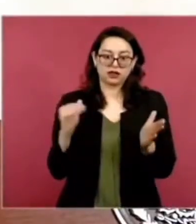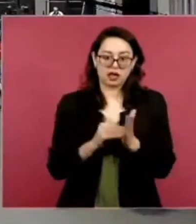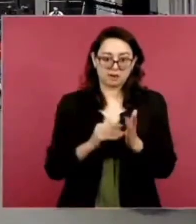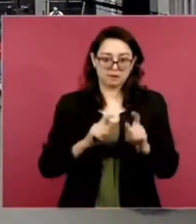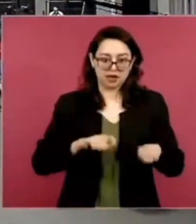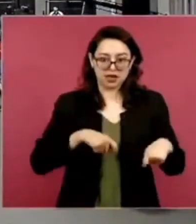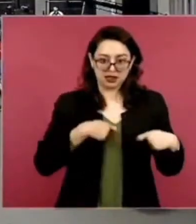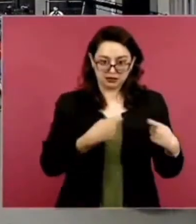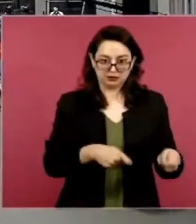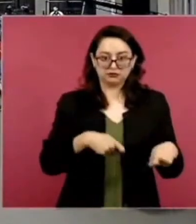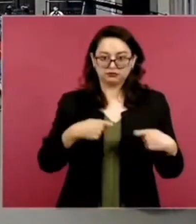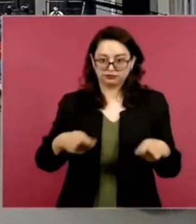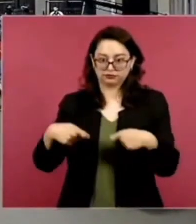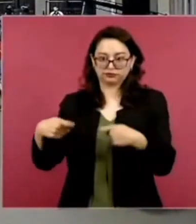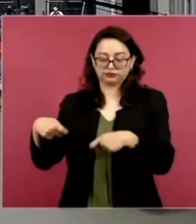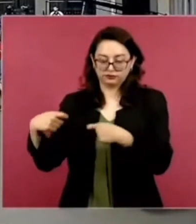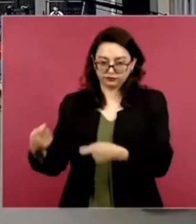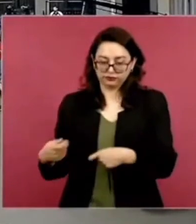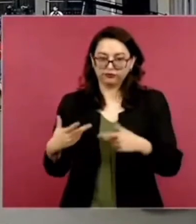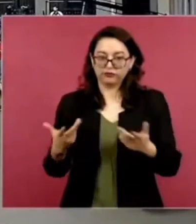Y ya nada más,